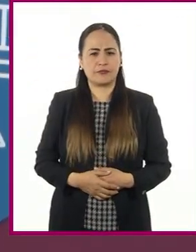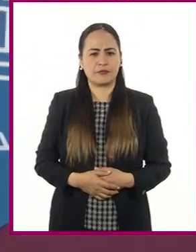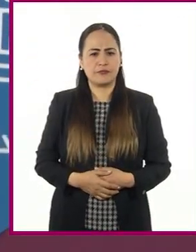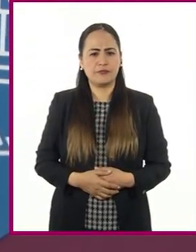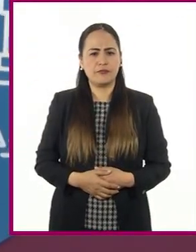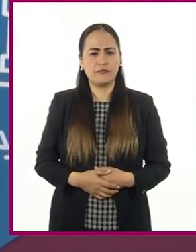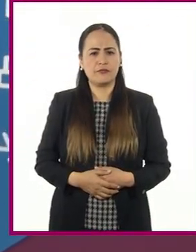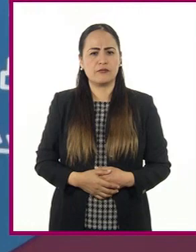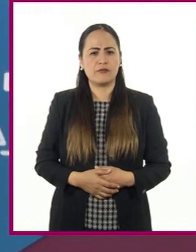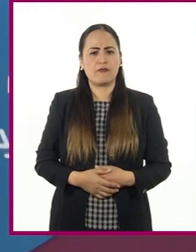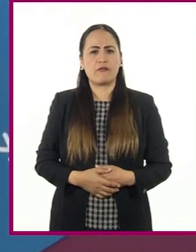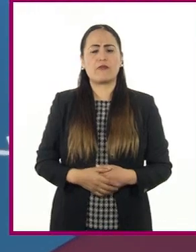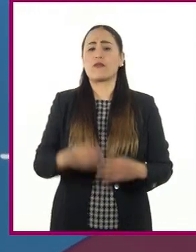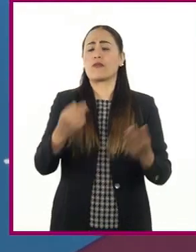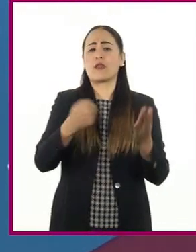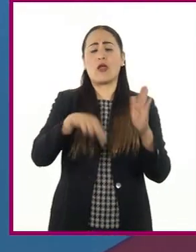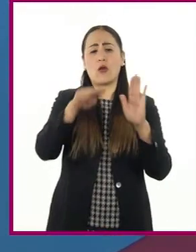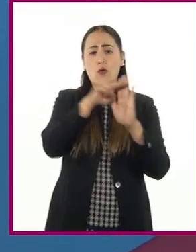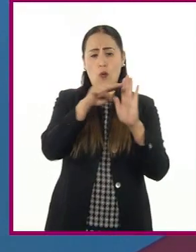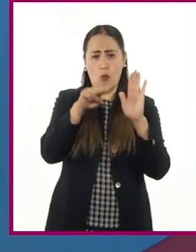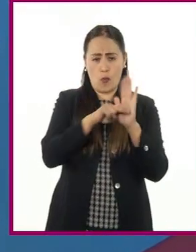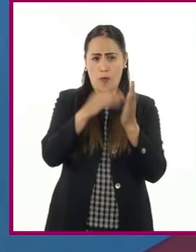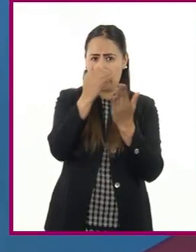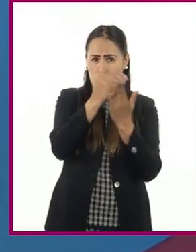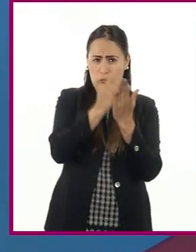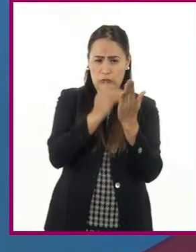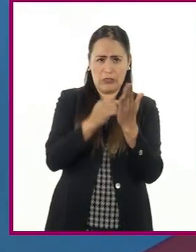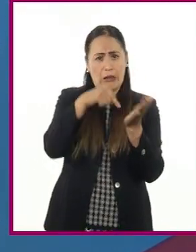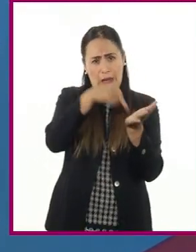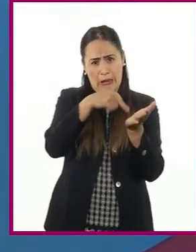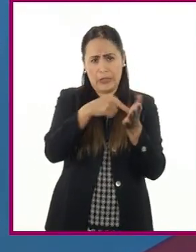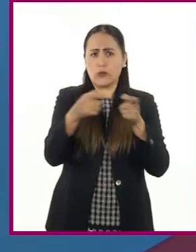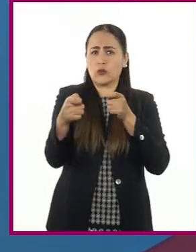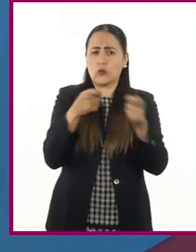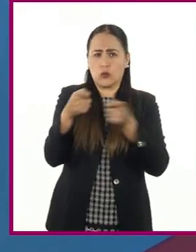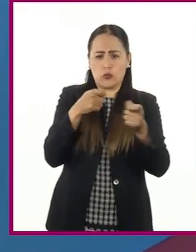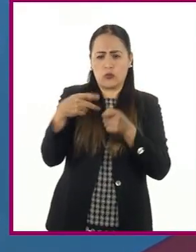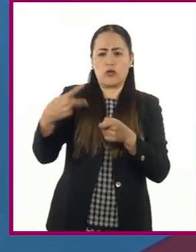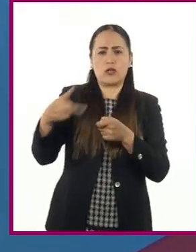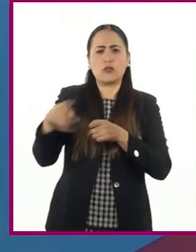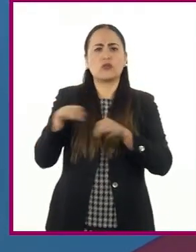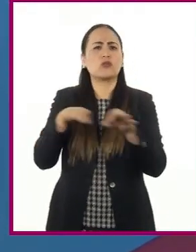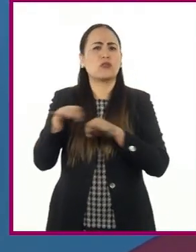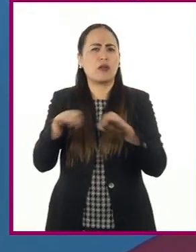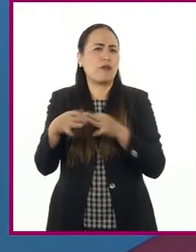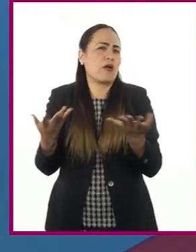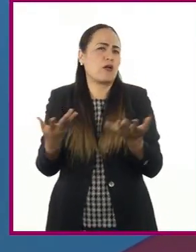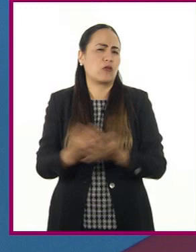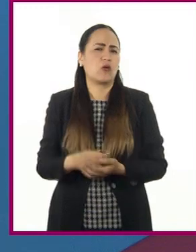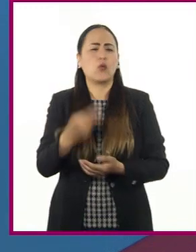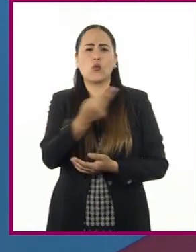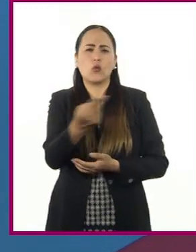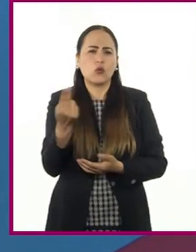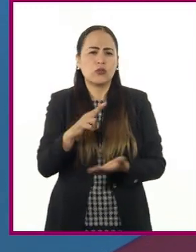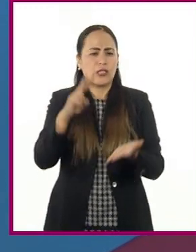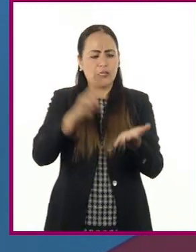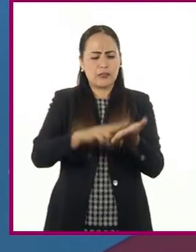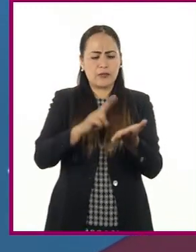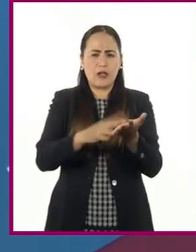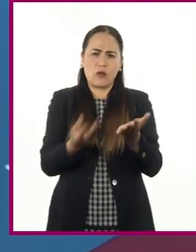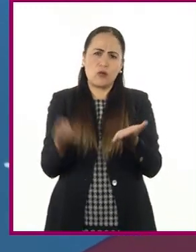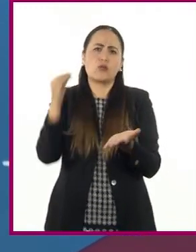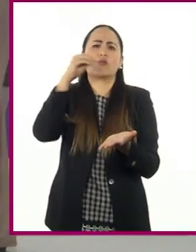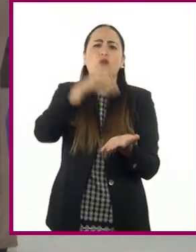son los principios que deben tener las y los servidores públicos, ¿qué otros elementos y valores